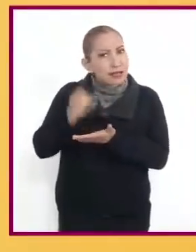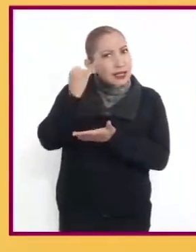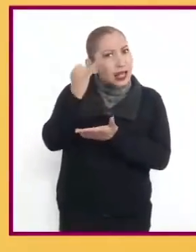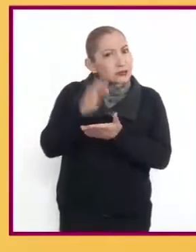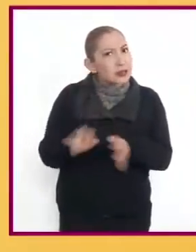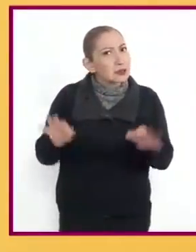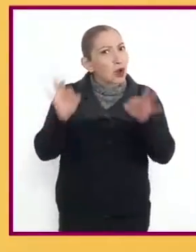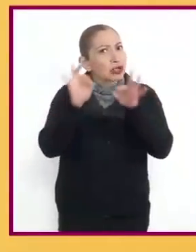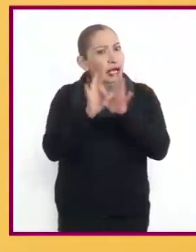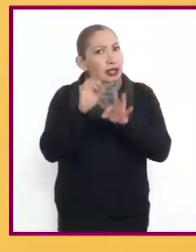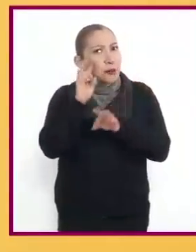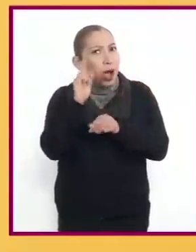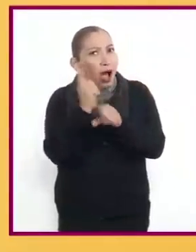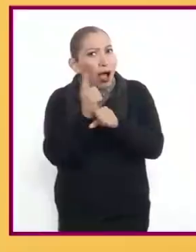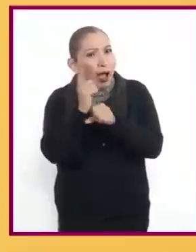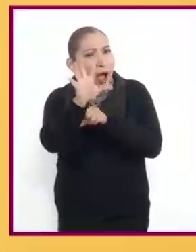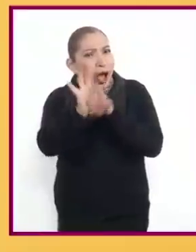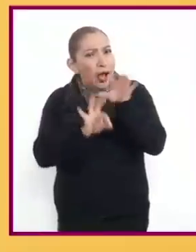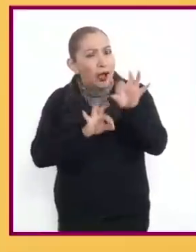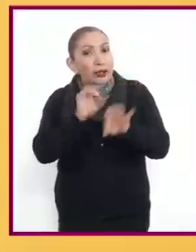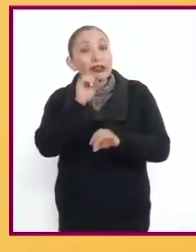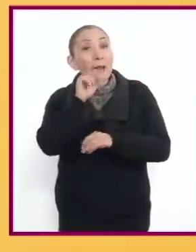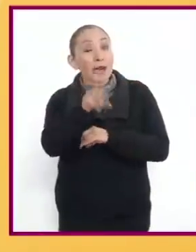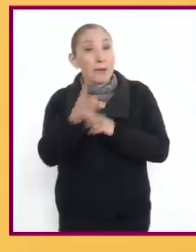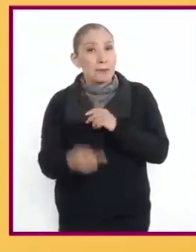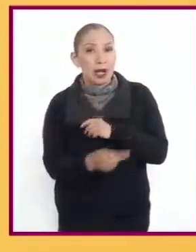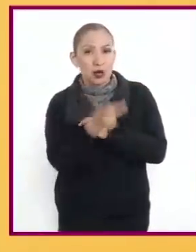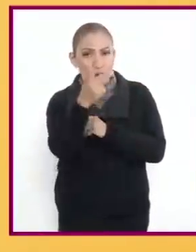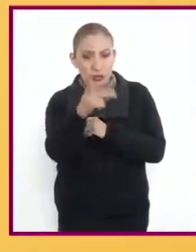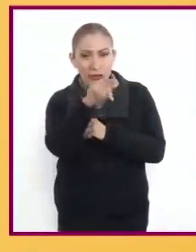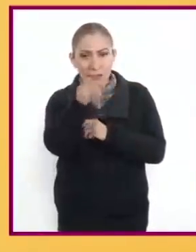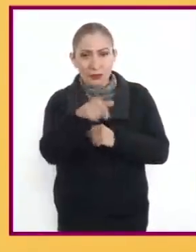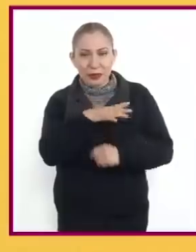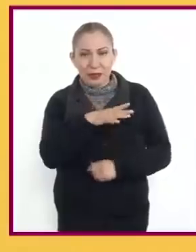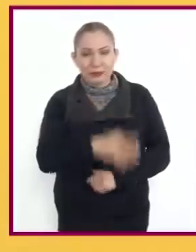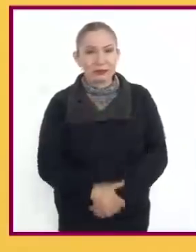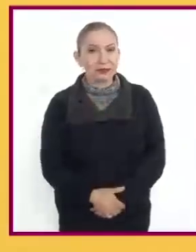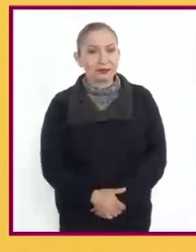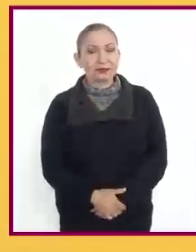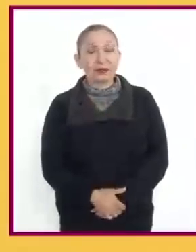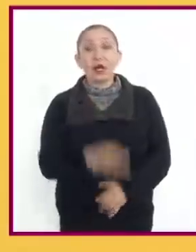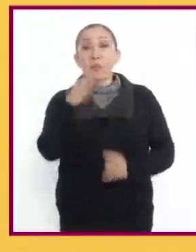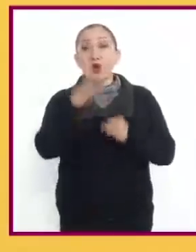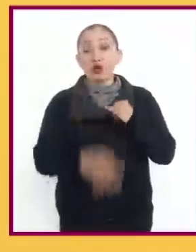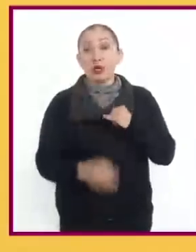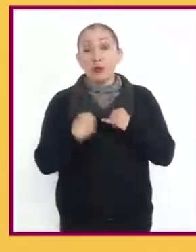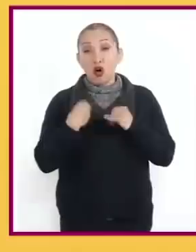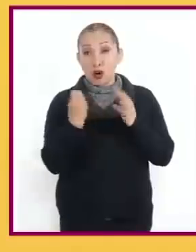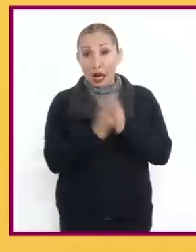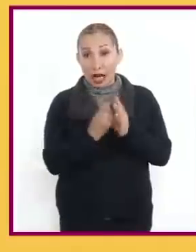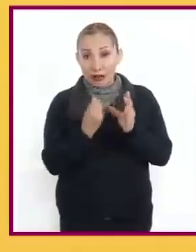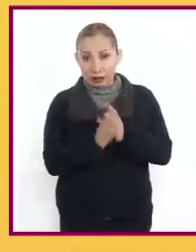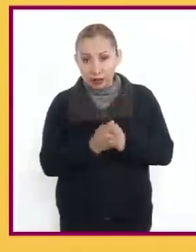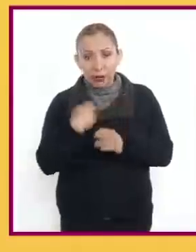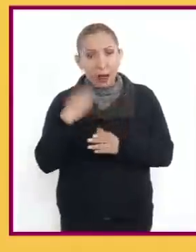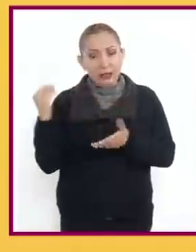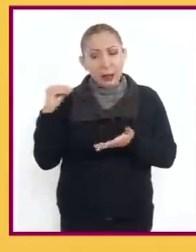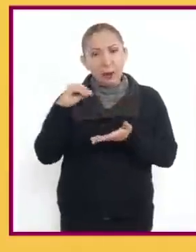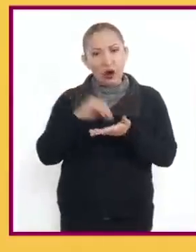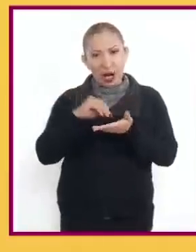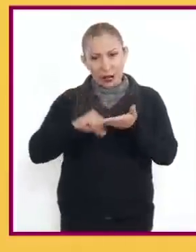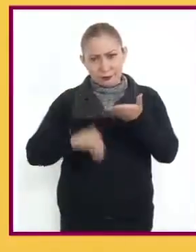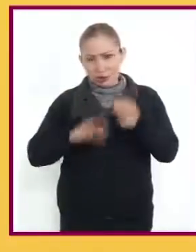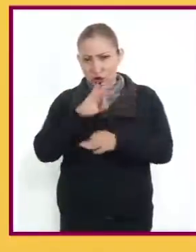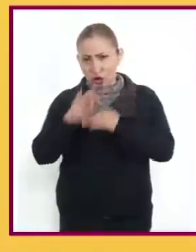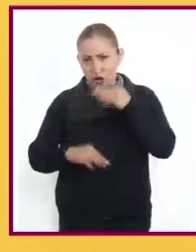ideas principales que vayan identificando, así como las preguntas que surjan. Al final de cada sesión podrán incorporar